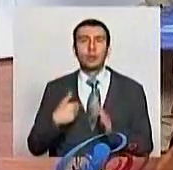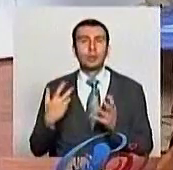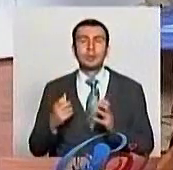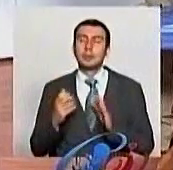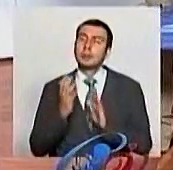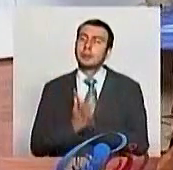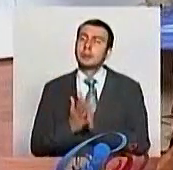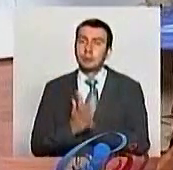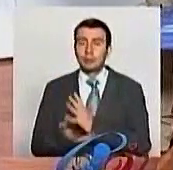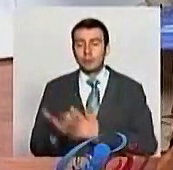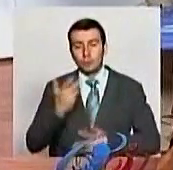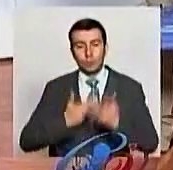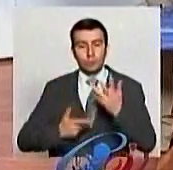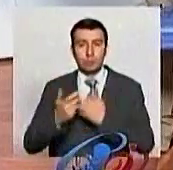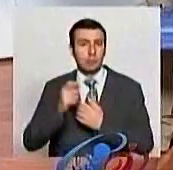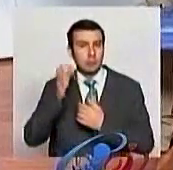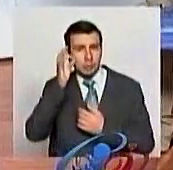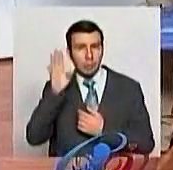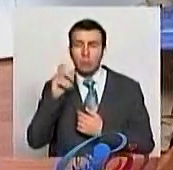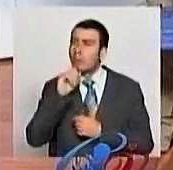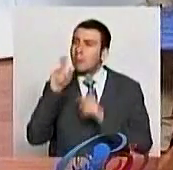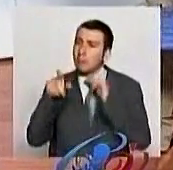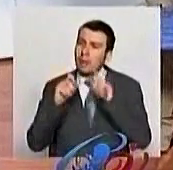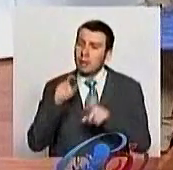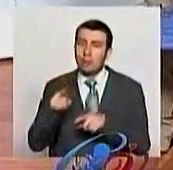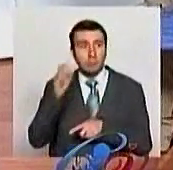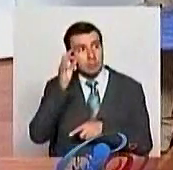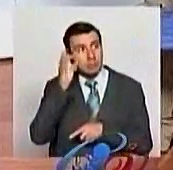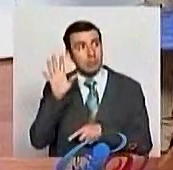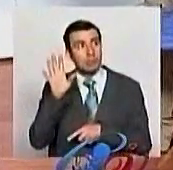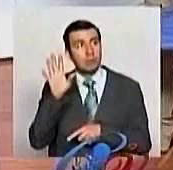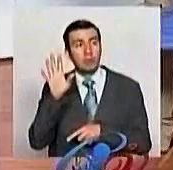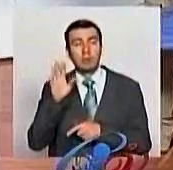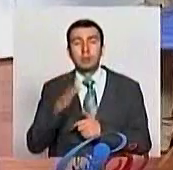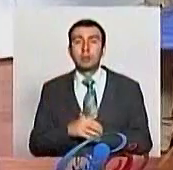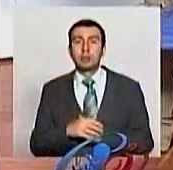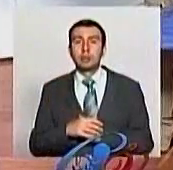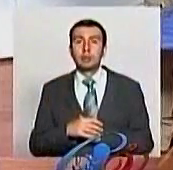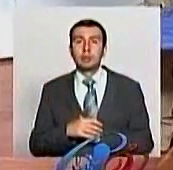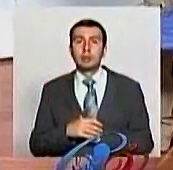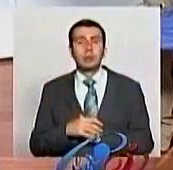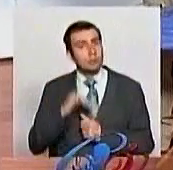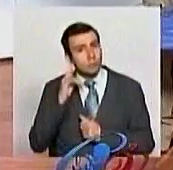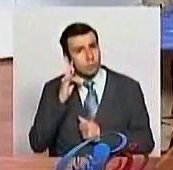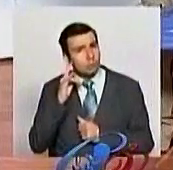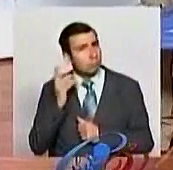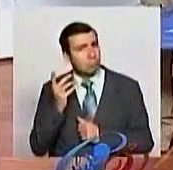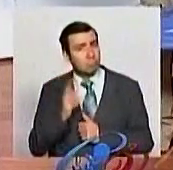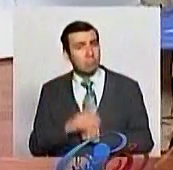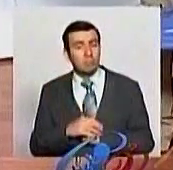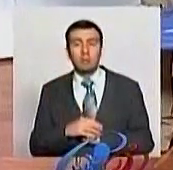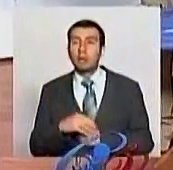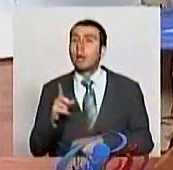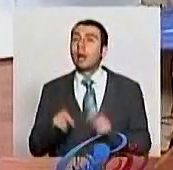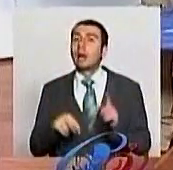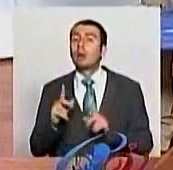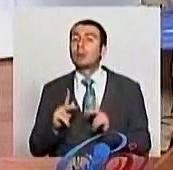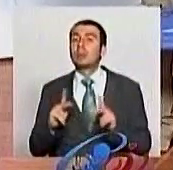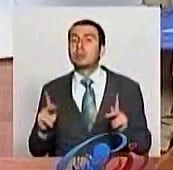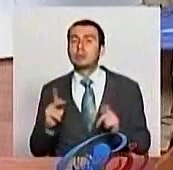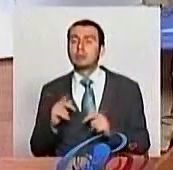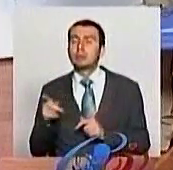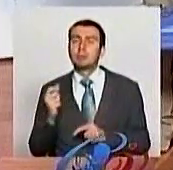preguntas que a uno, no, el micrófono está conectado, algunas personas nos